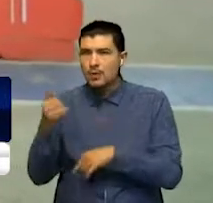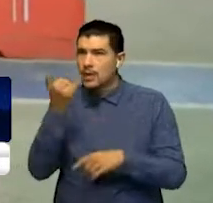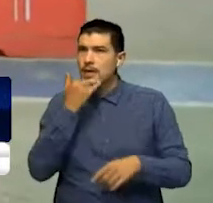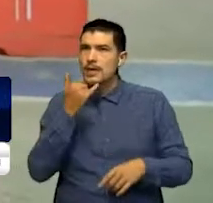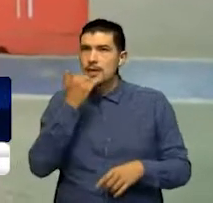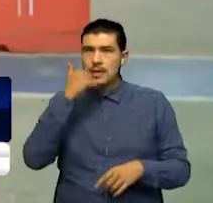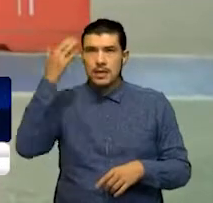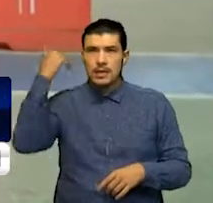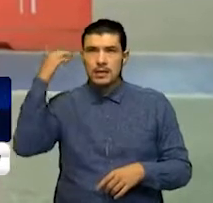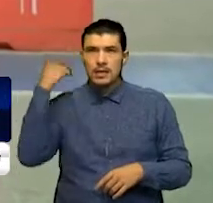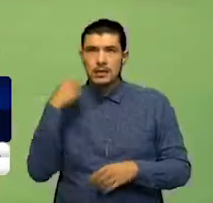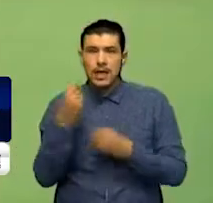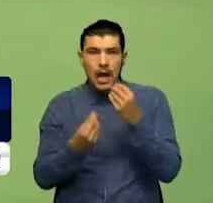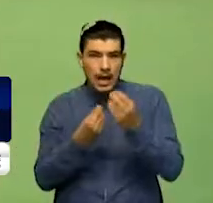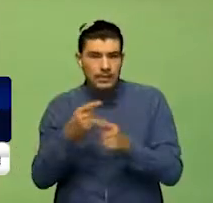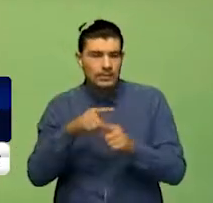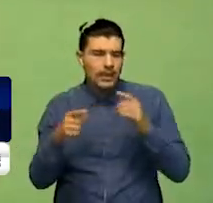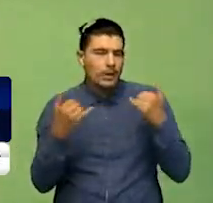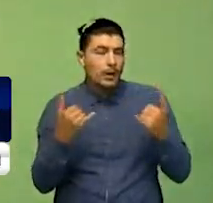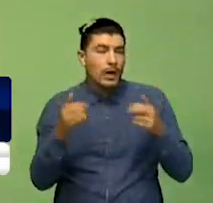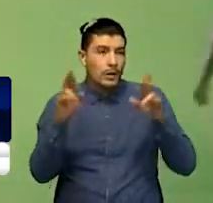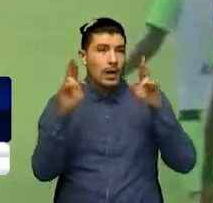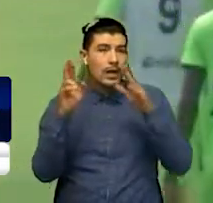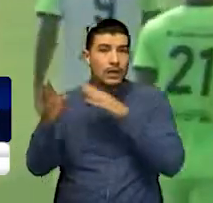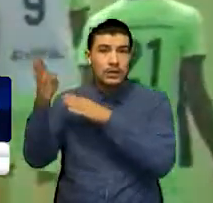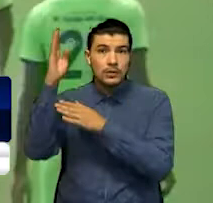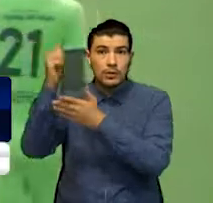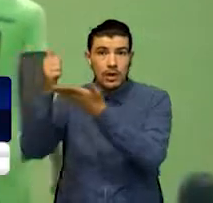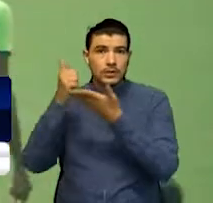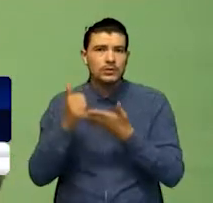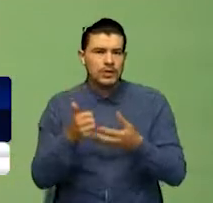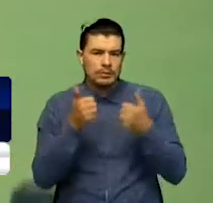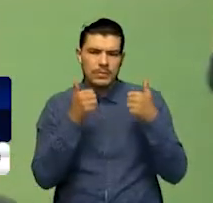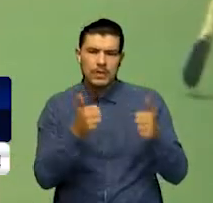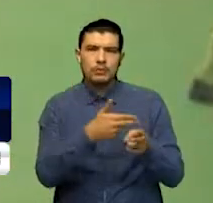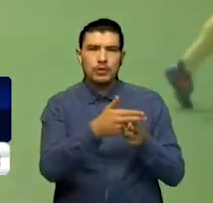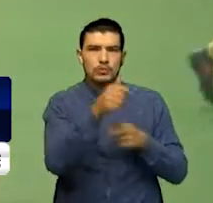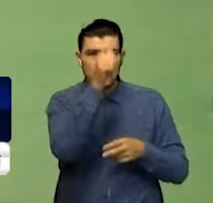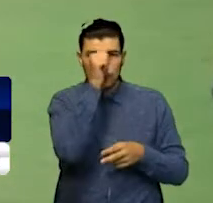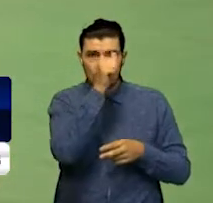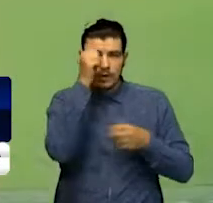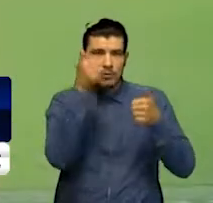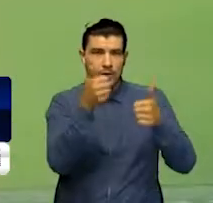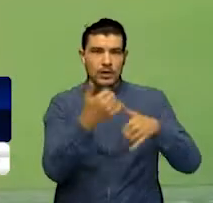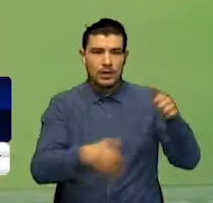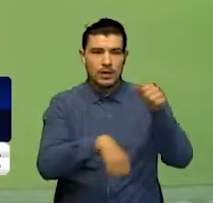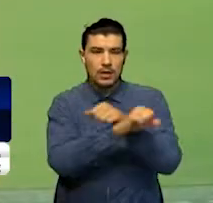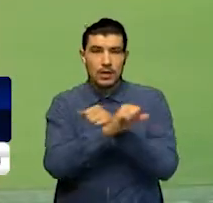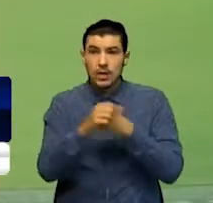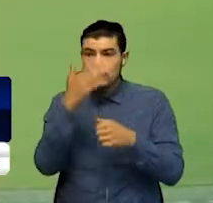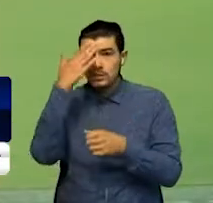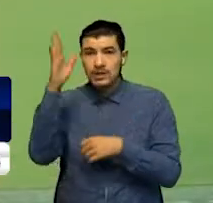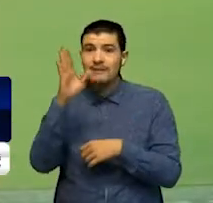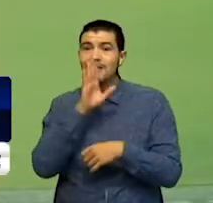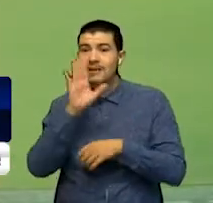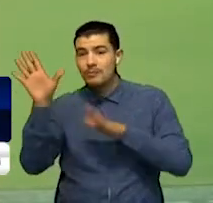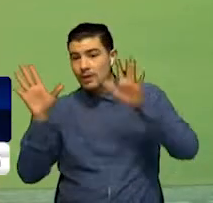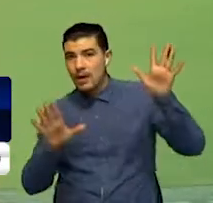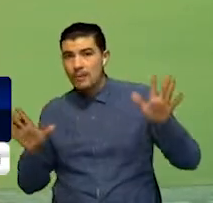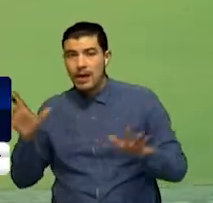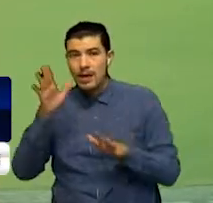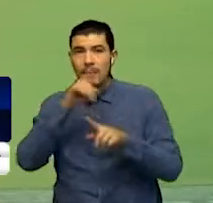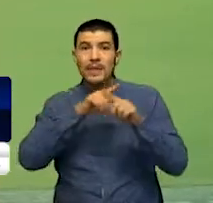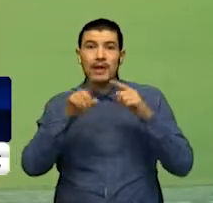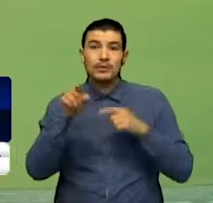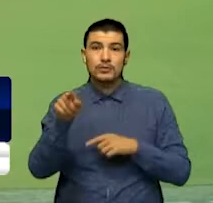hemos tenido esperemos la ayuda de ellos hacer un excelente partido en la ciudad de arranca y aunque no está definido quién será el portero inicialista